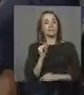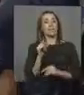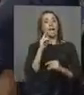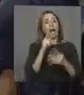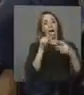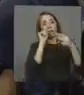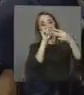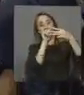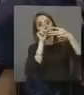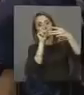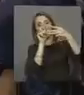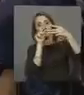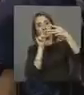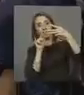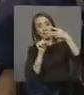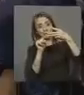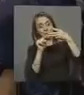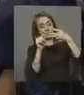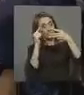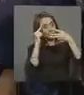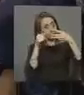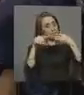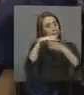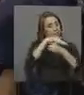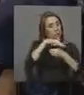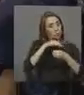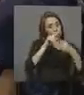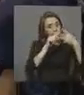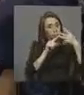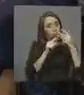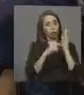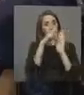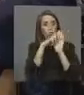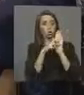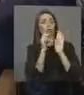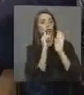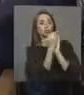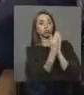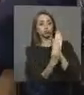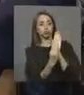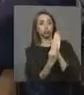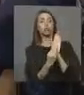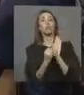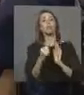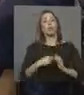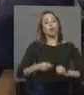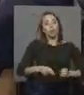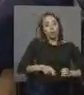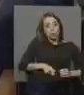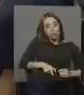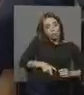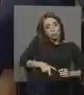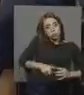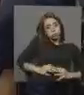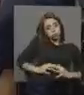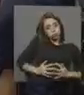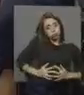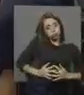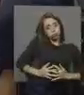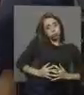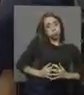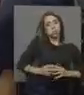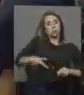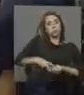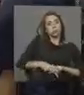ciertas hipótesis acotadas que en la iniciativa se indican, puede optar por la interrupción del embarazo como una legítima prestación de